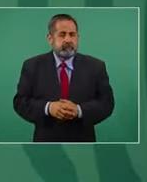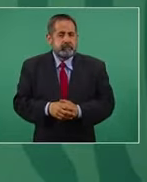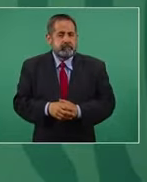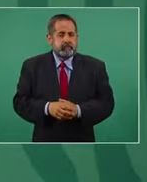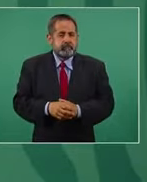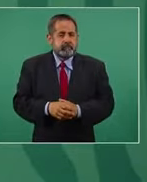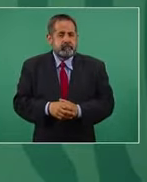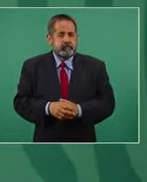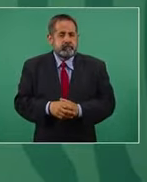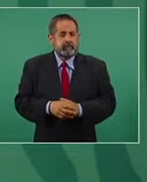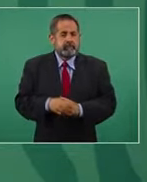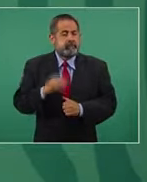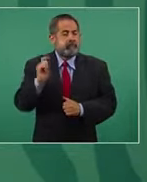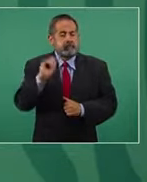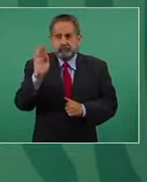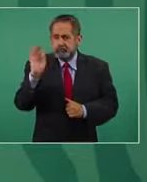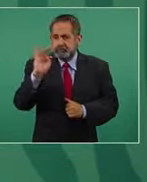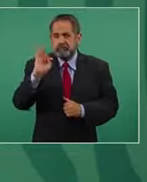que